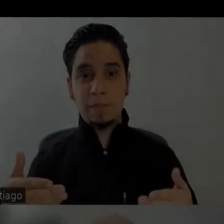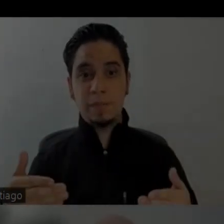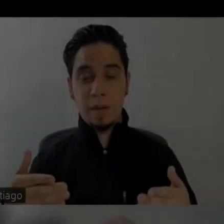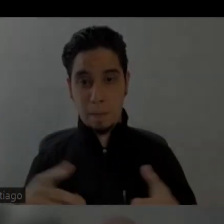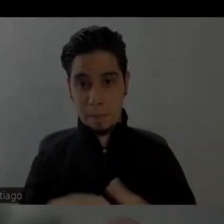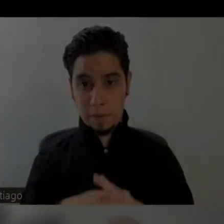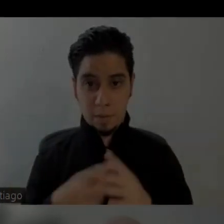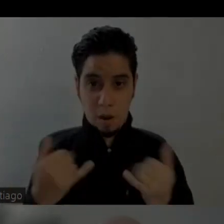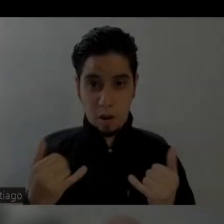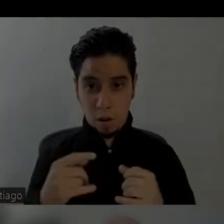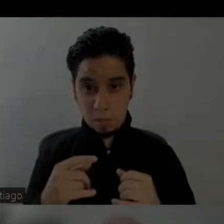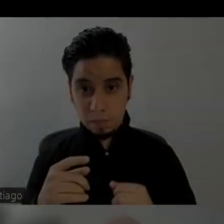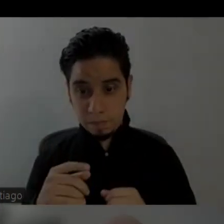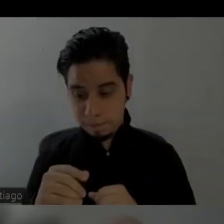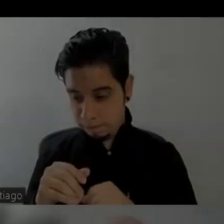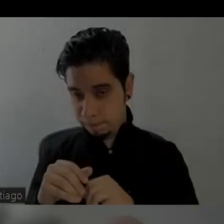comenzando marzo,